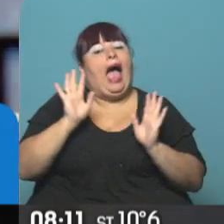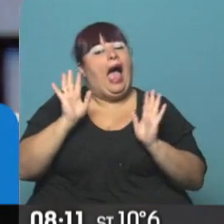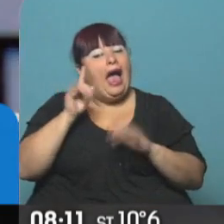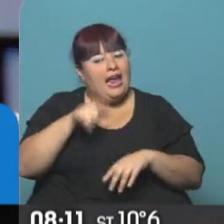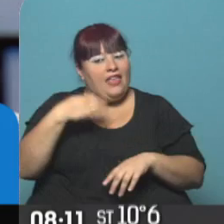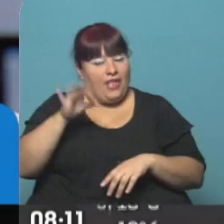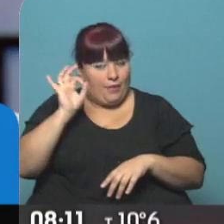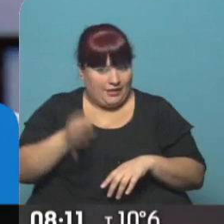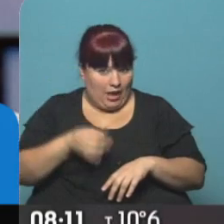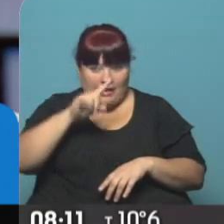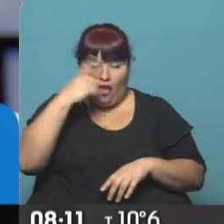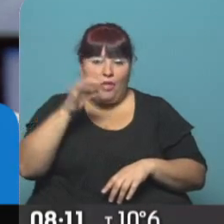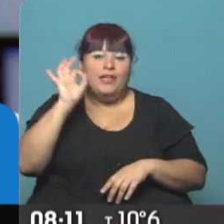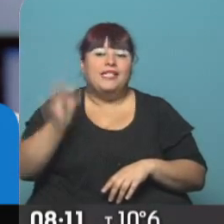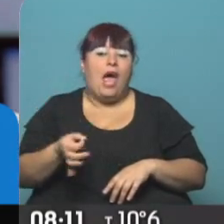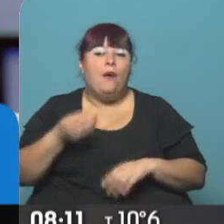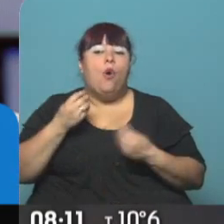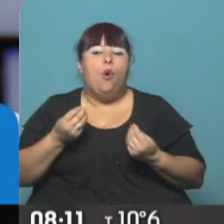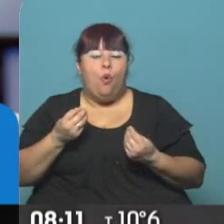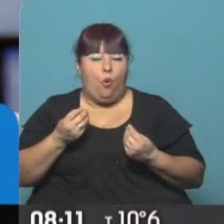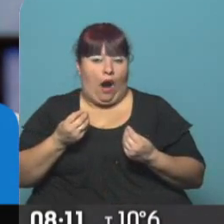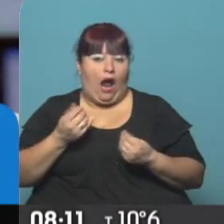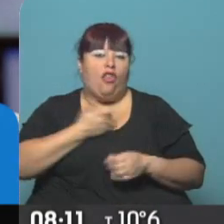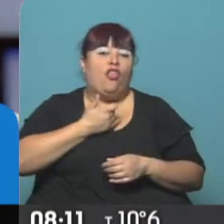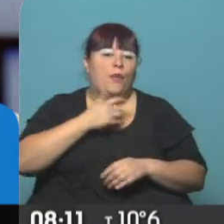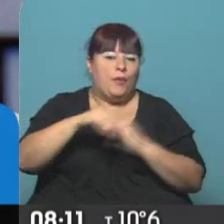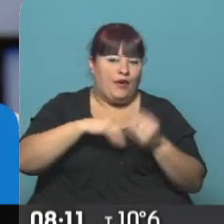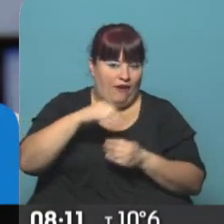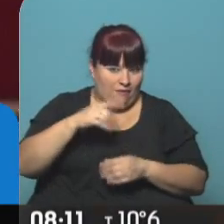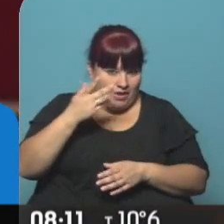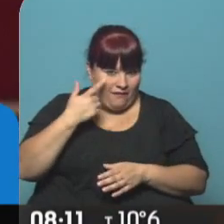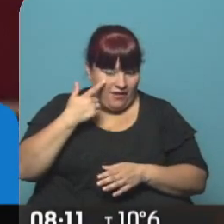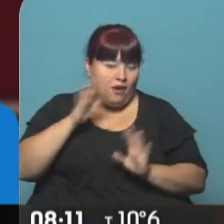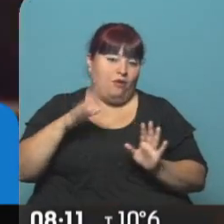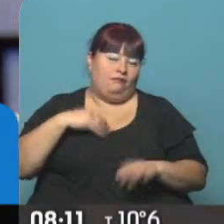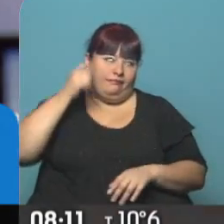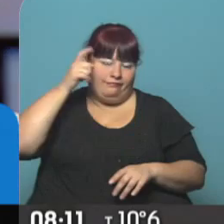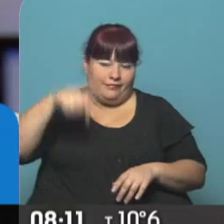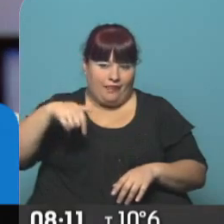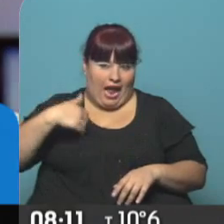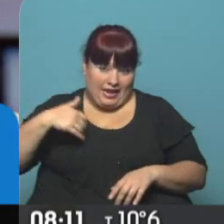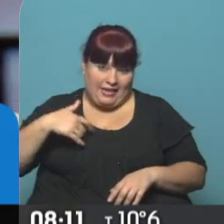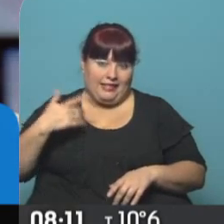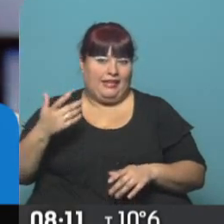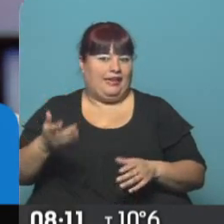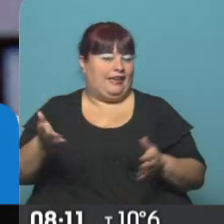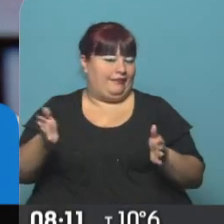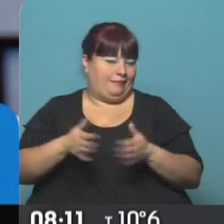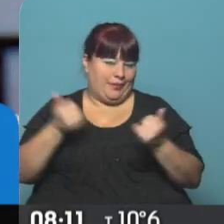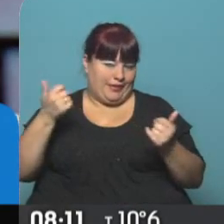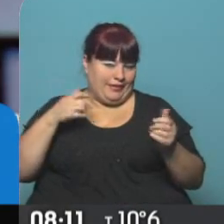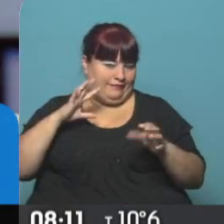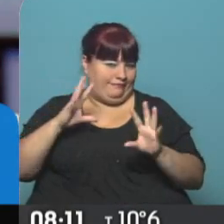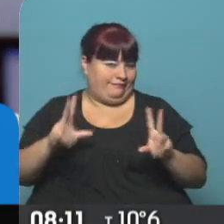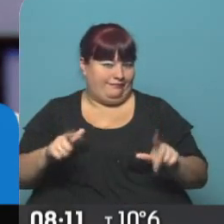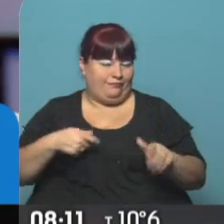tiene que saber o el estado tiene que saber cuál es en donde vive la familia porque ya veo en este país son rápidos para meter